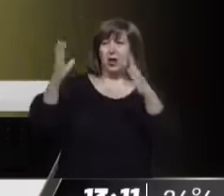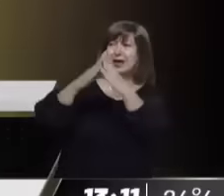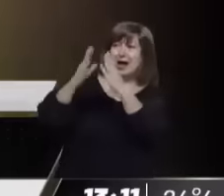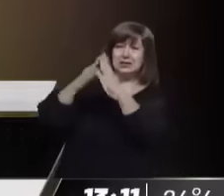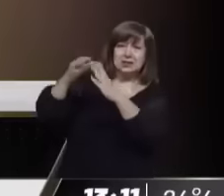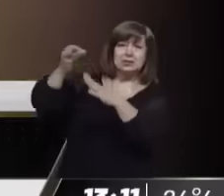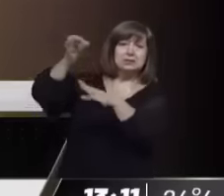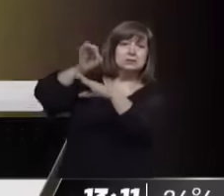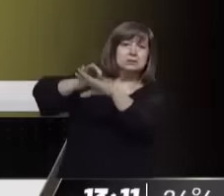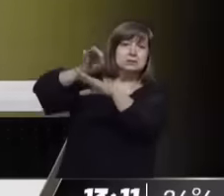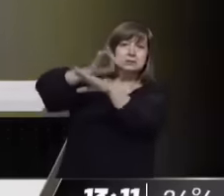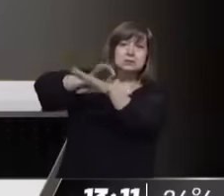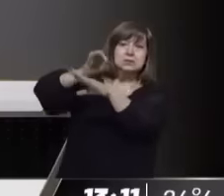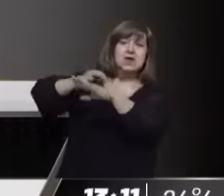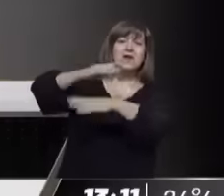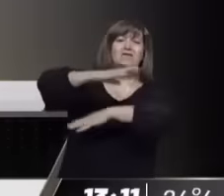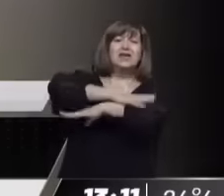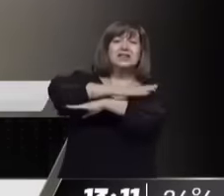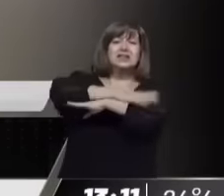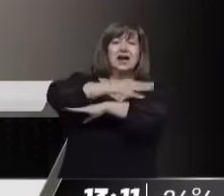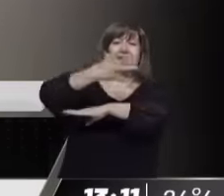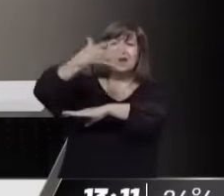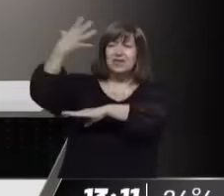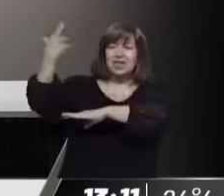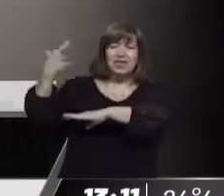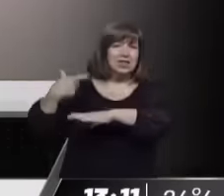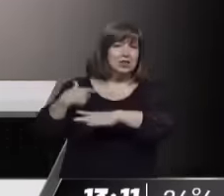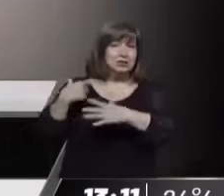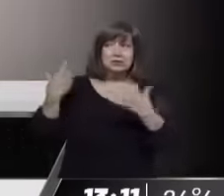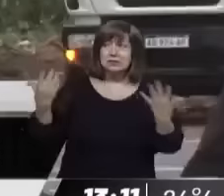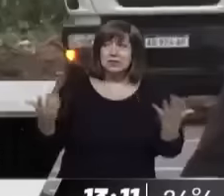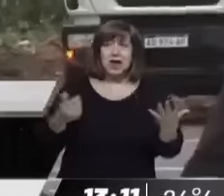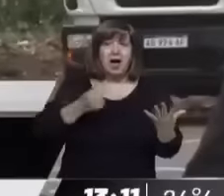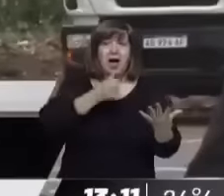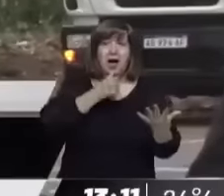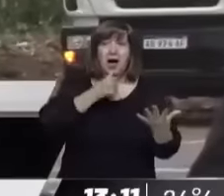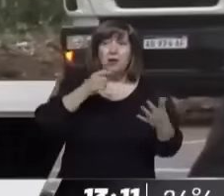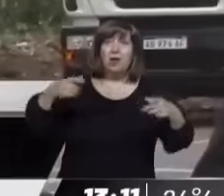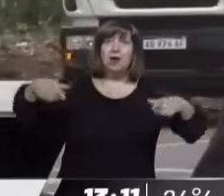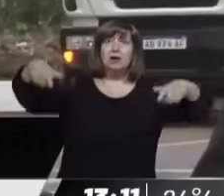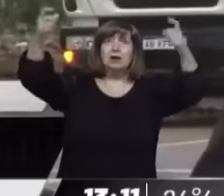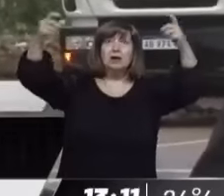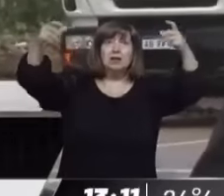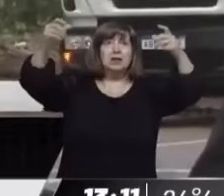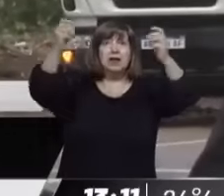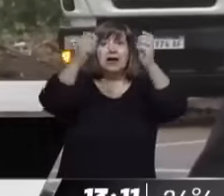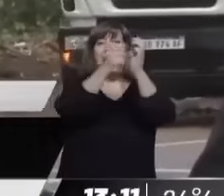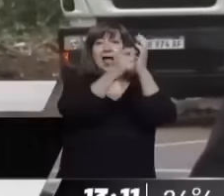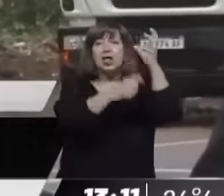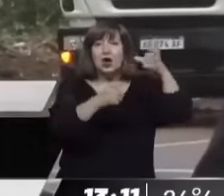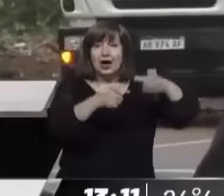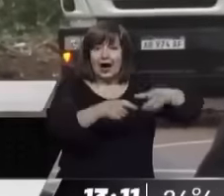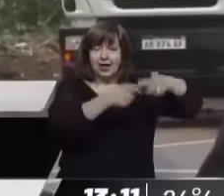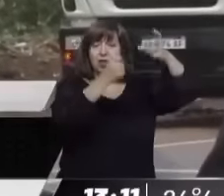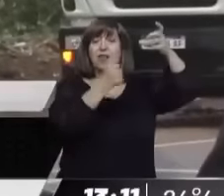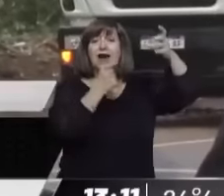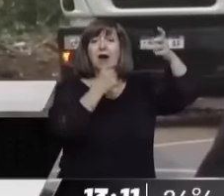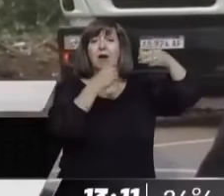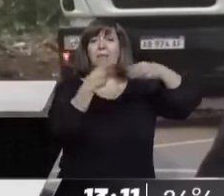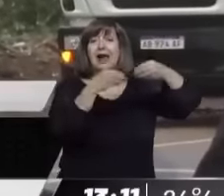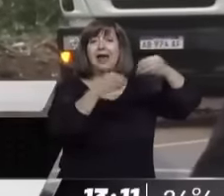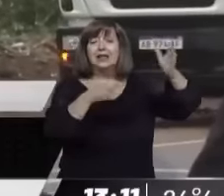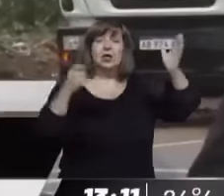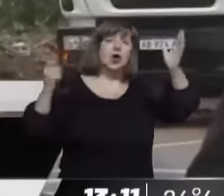familias, que roturas de vidrio, pérdidas de agua, de los tanques, de los caños, bueno, realmente ha sido bastante